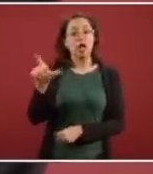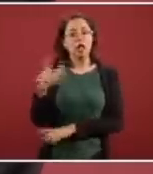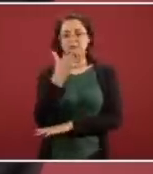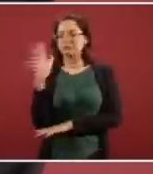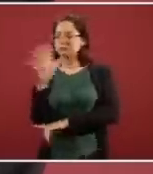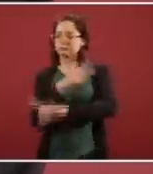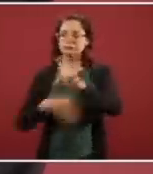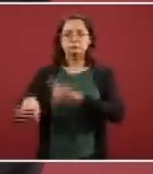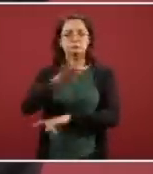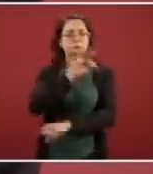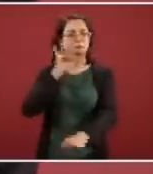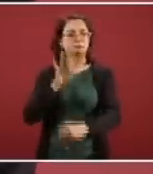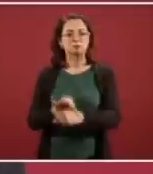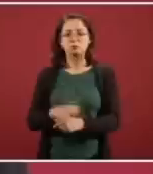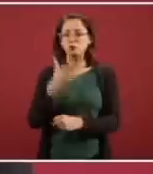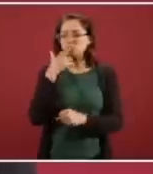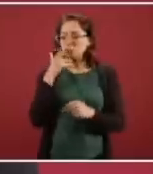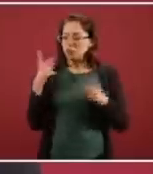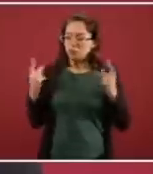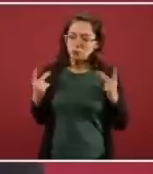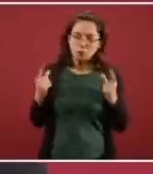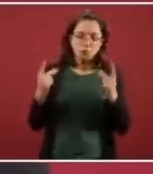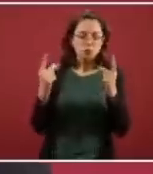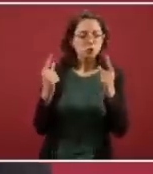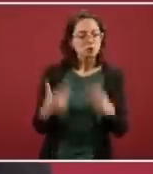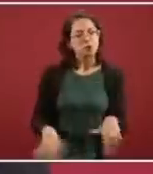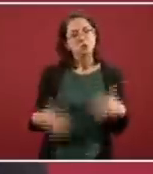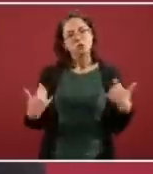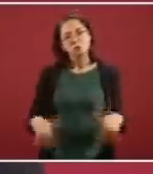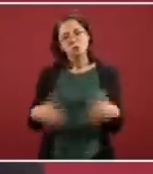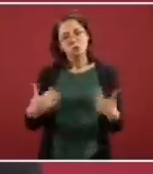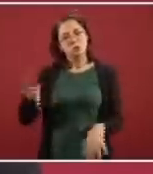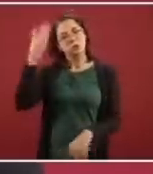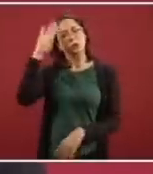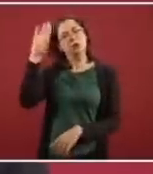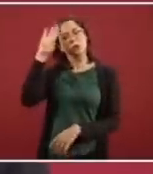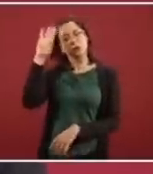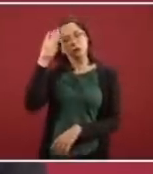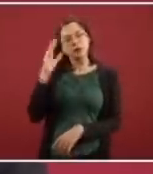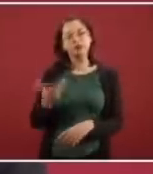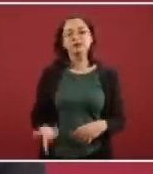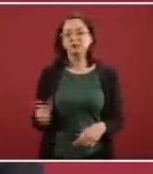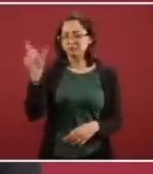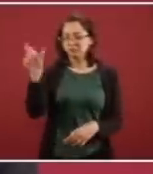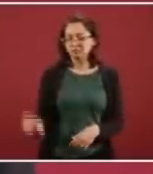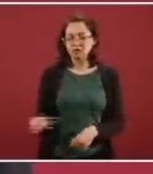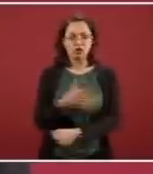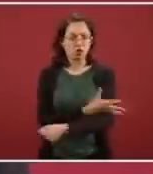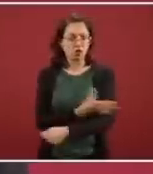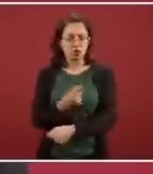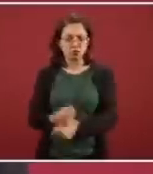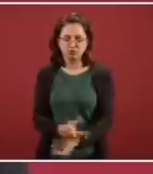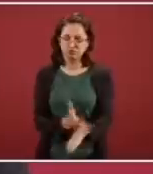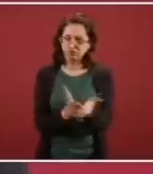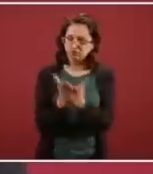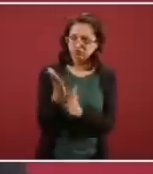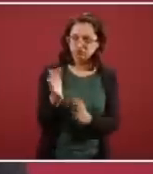es defensor de la naturaleza más que muchos y que es una gente honesta y